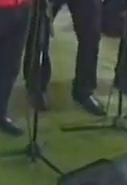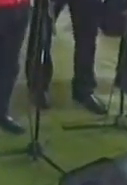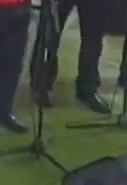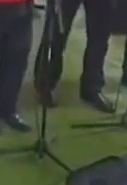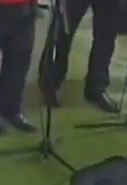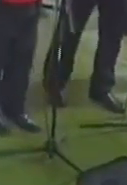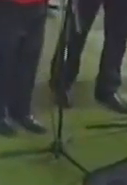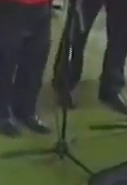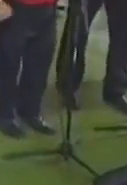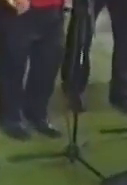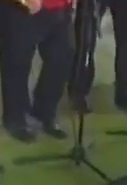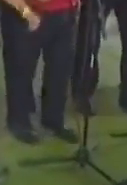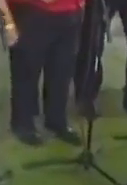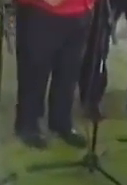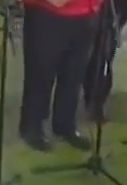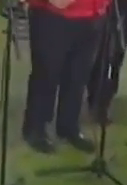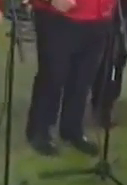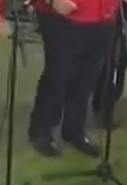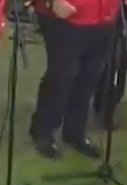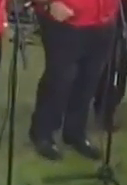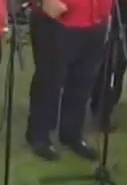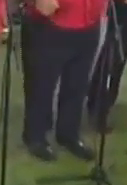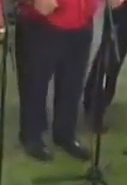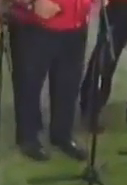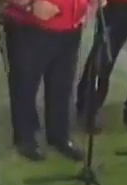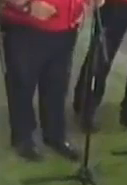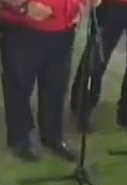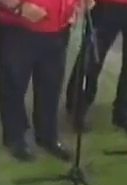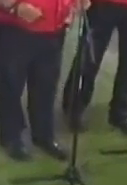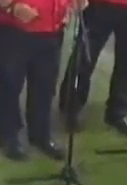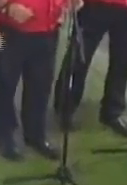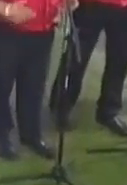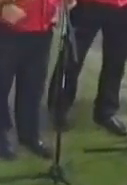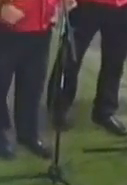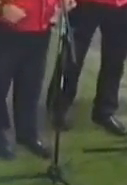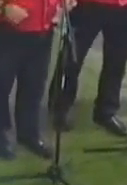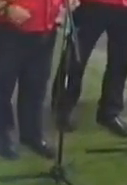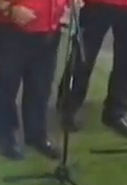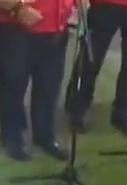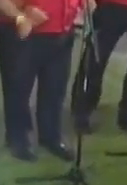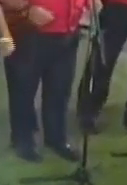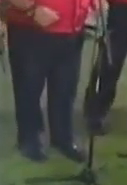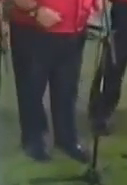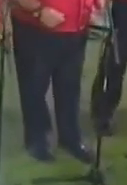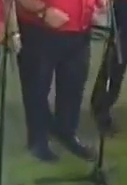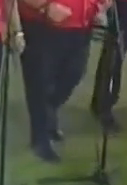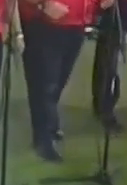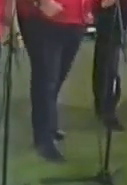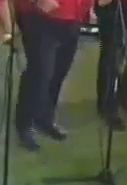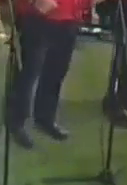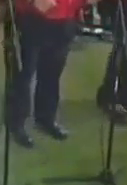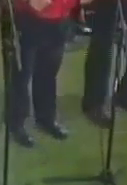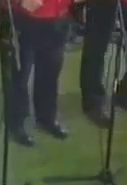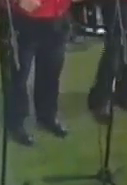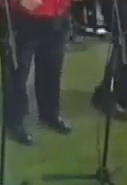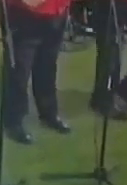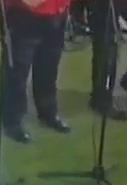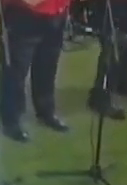prepararse, muchachos! ¡Feliz Navidad! ¡En esta la tierra de gracia, paz, amor y prosperidad!